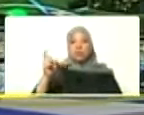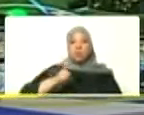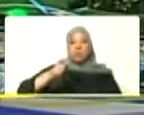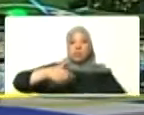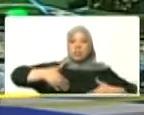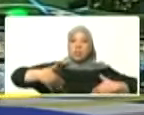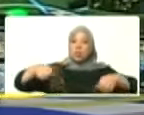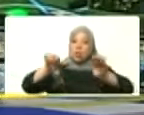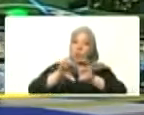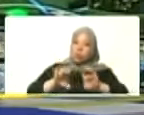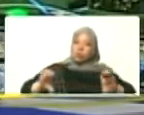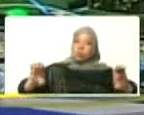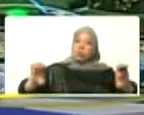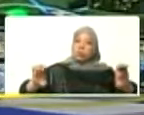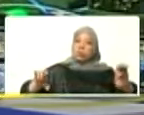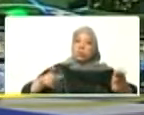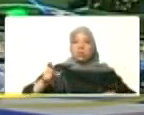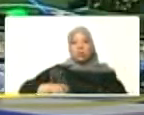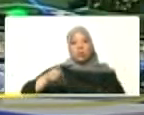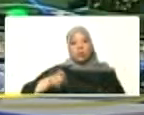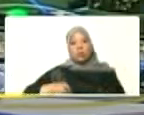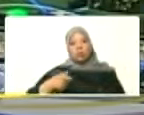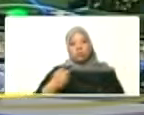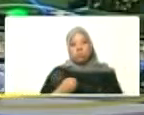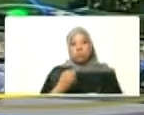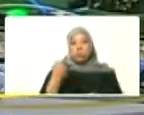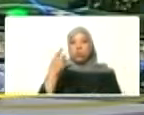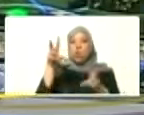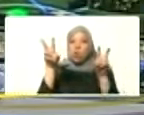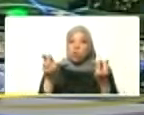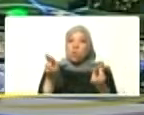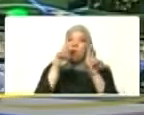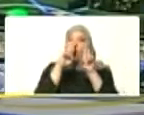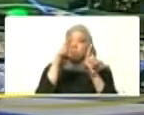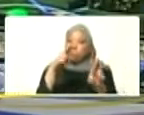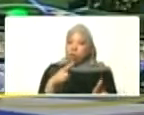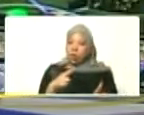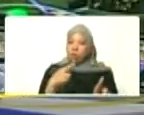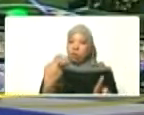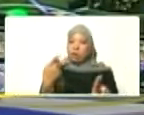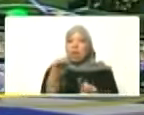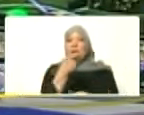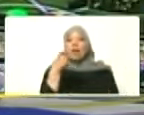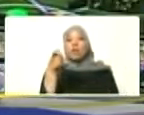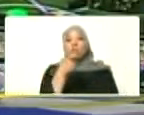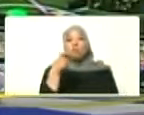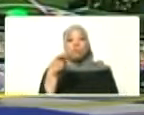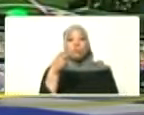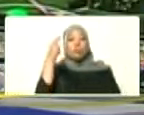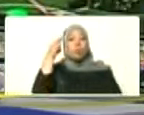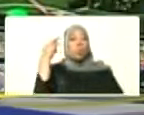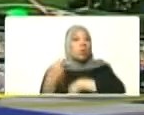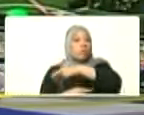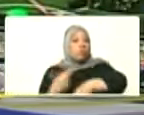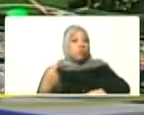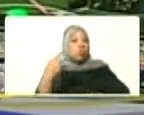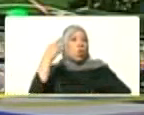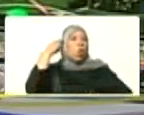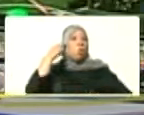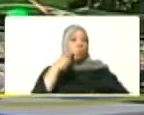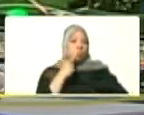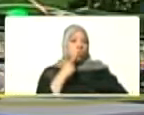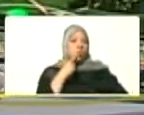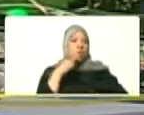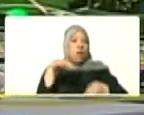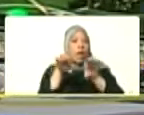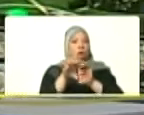salud y educación son la gran y nueva respuesta de la revolución bolivariana para poner en lo alto a la